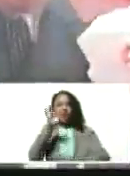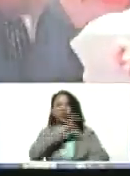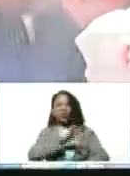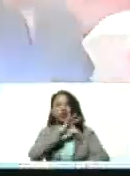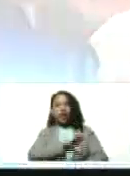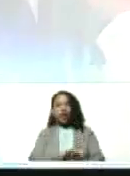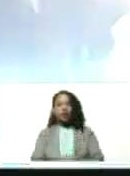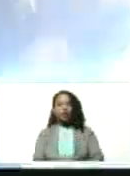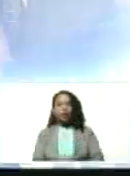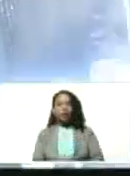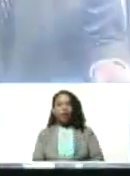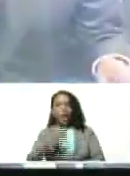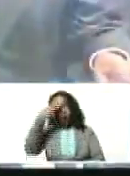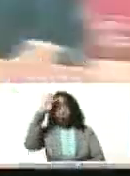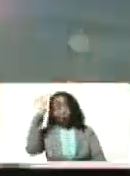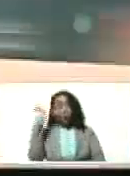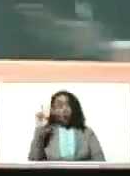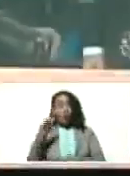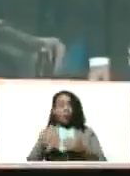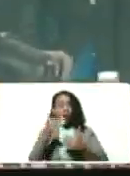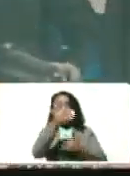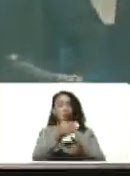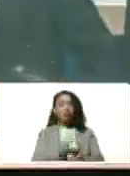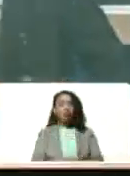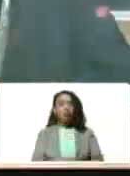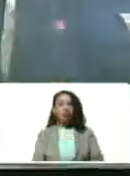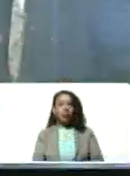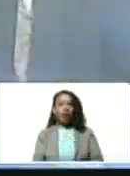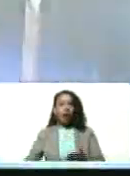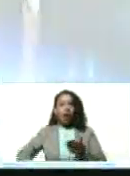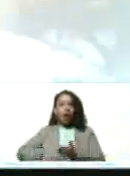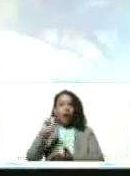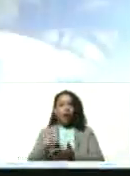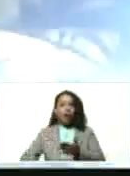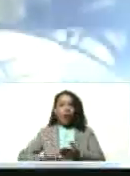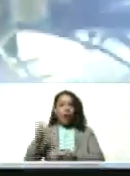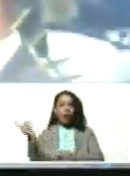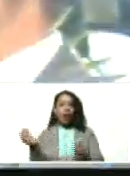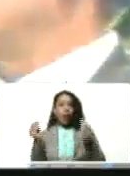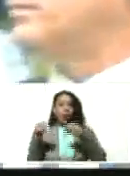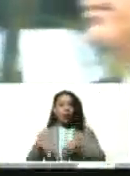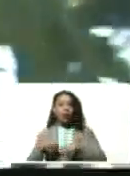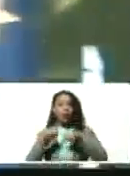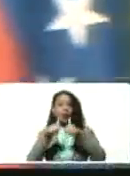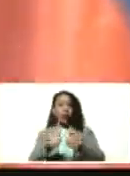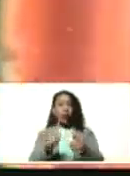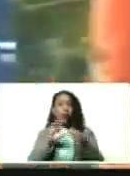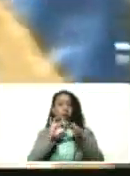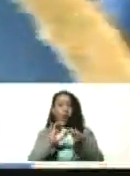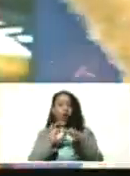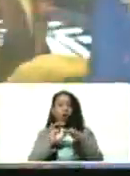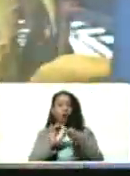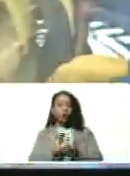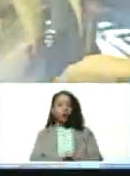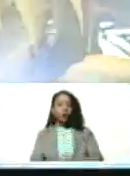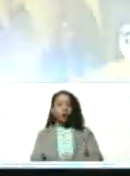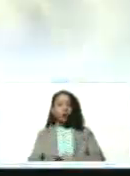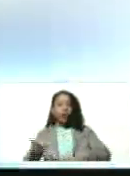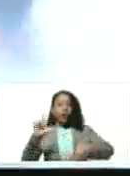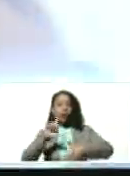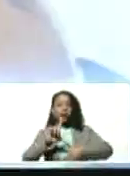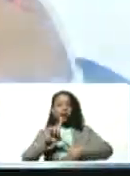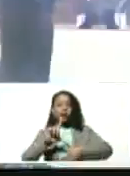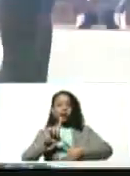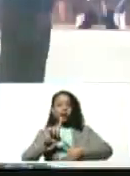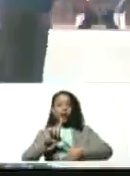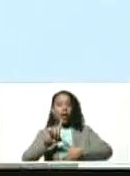en Cuba, en Venezuela y más allá. Con la firma de ese convenio inició la reunificación de América Latina y el